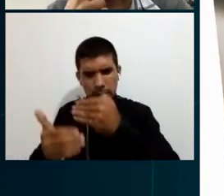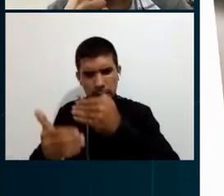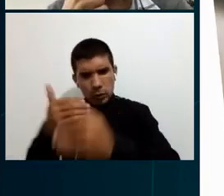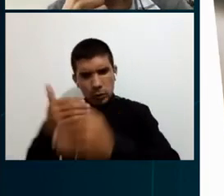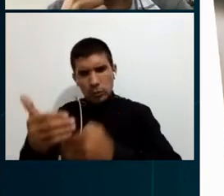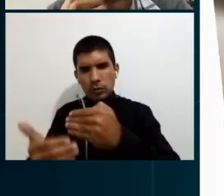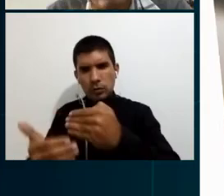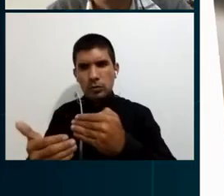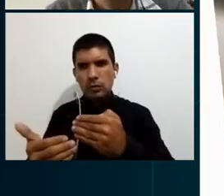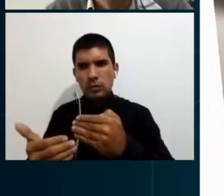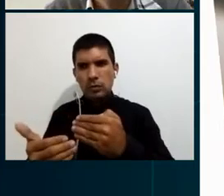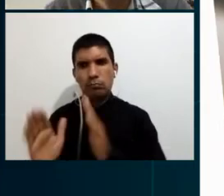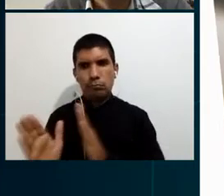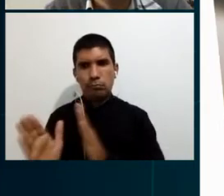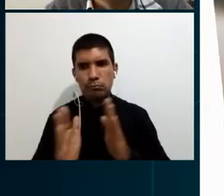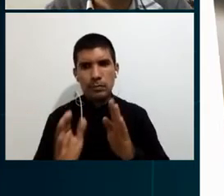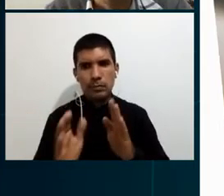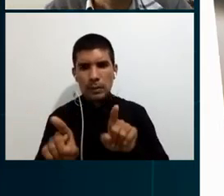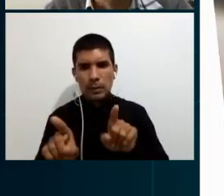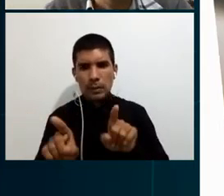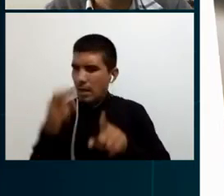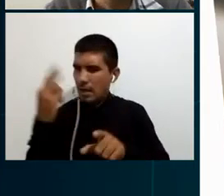personas para que esas tareas que sean